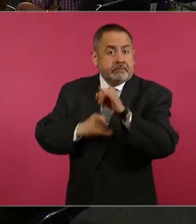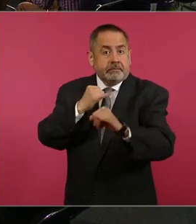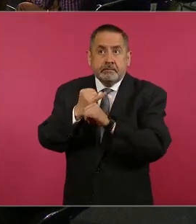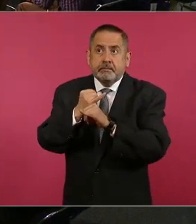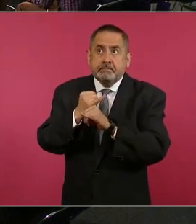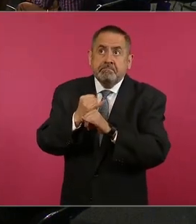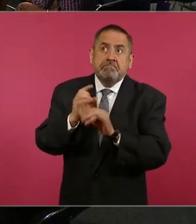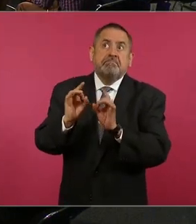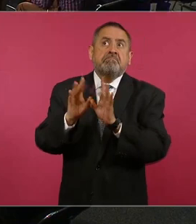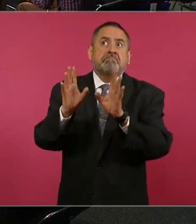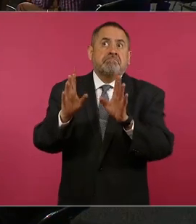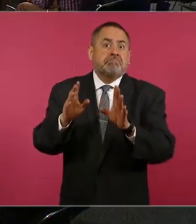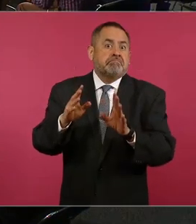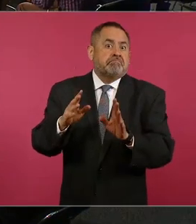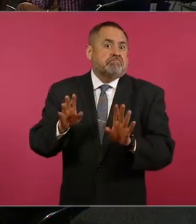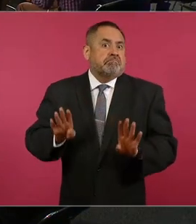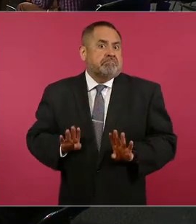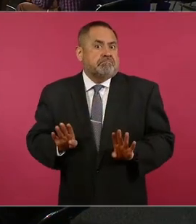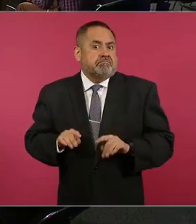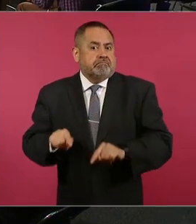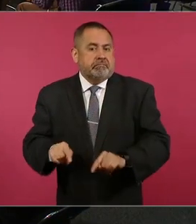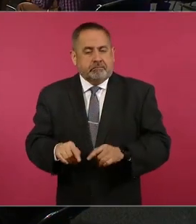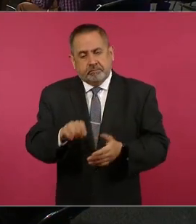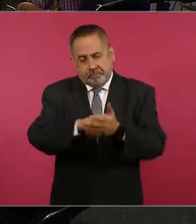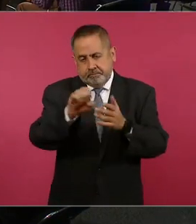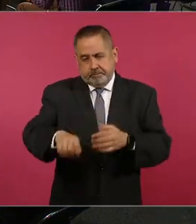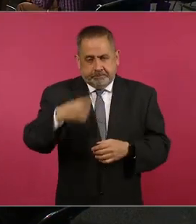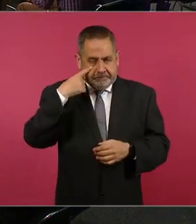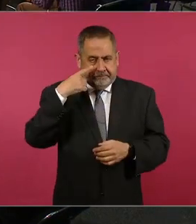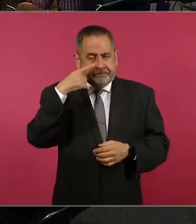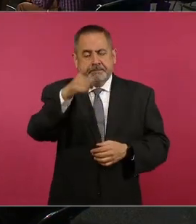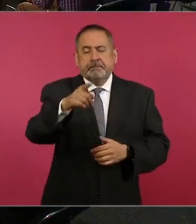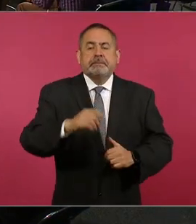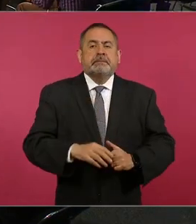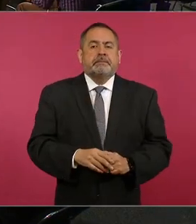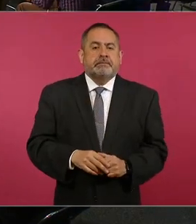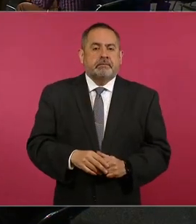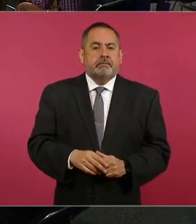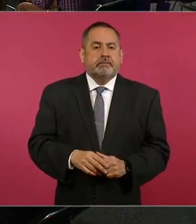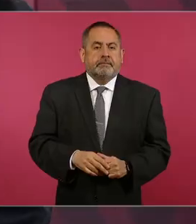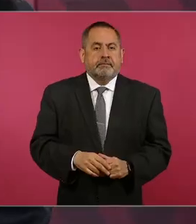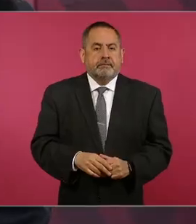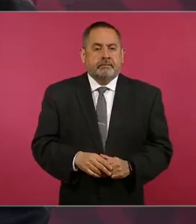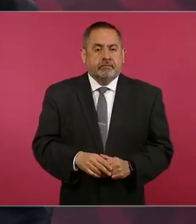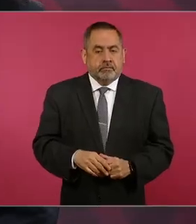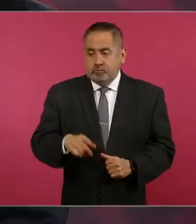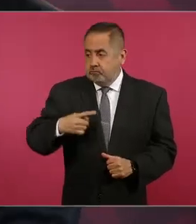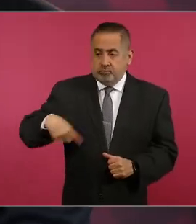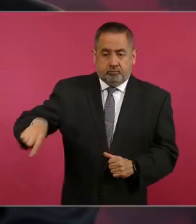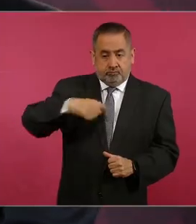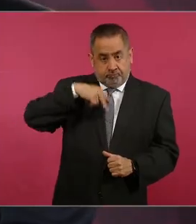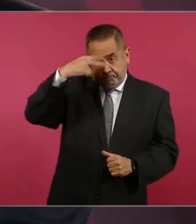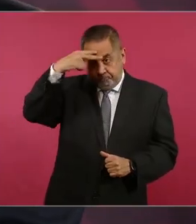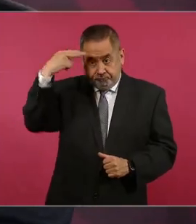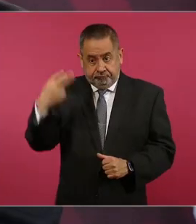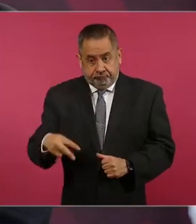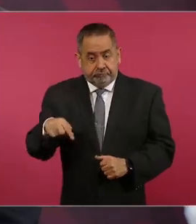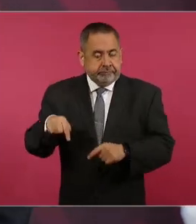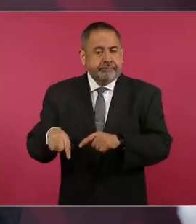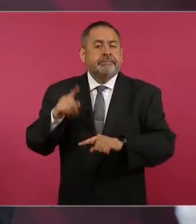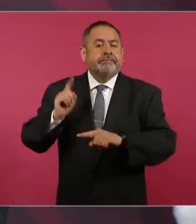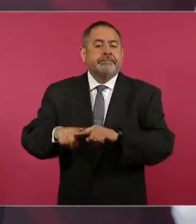Por ejemplo, a nosotros, los mexicanos, nos ayudó mucho